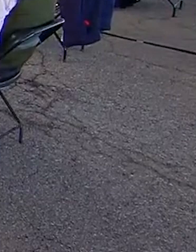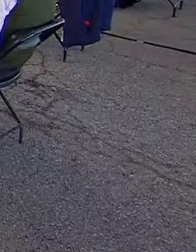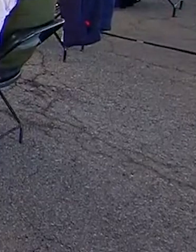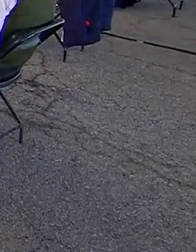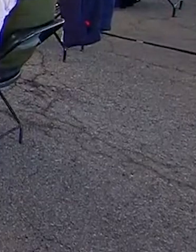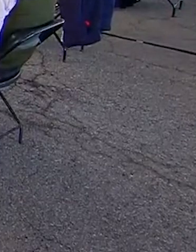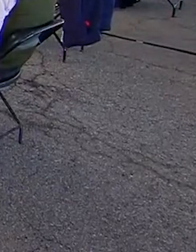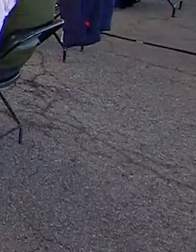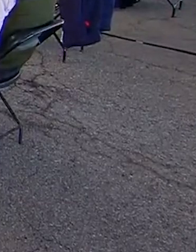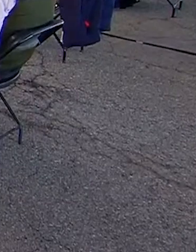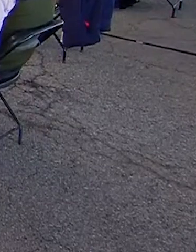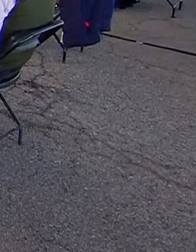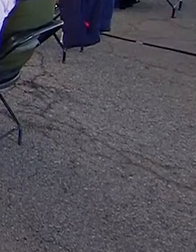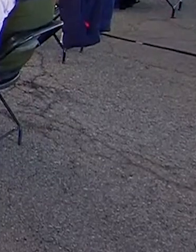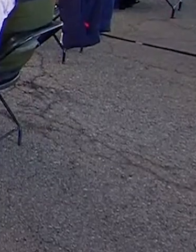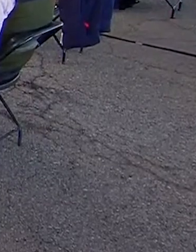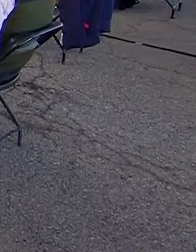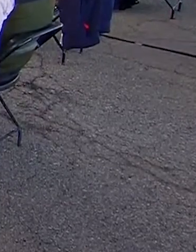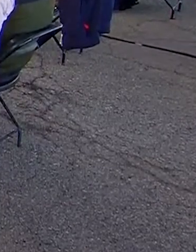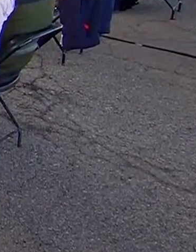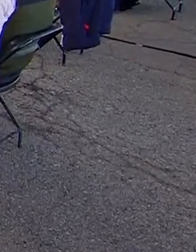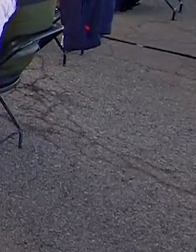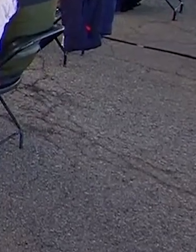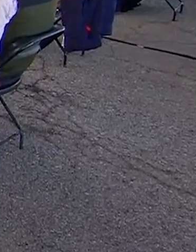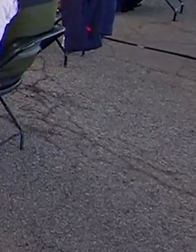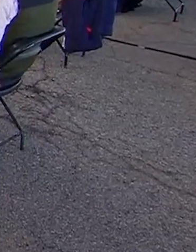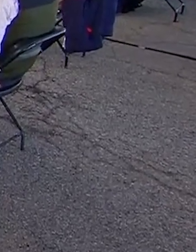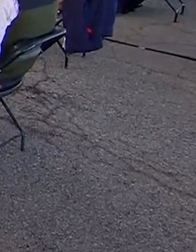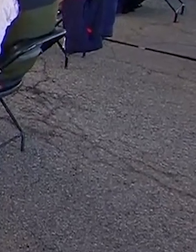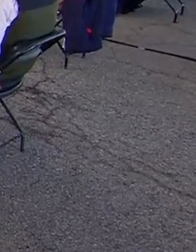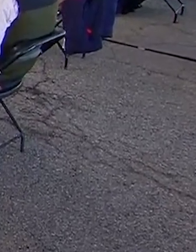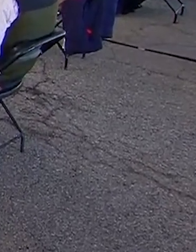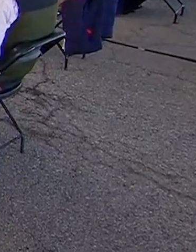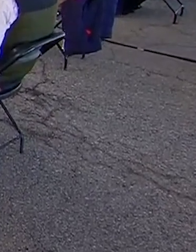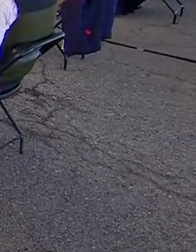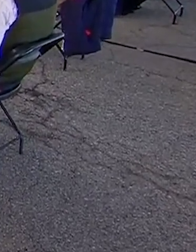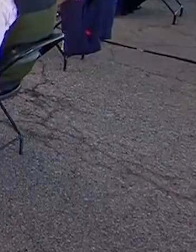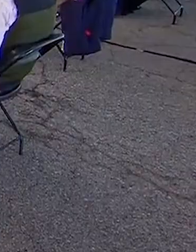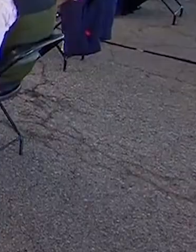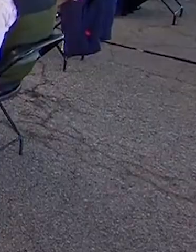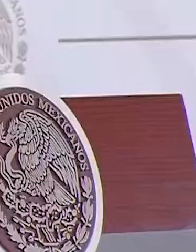expresar nuestro dolor por estos hechos